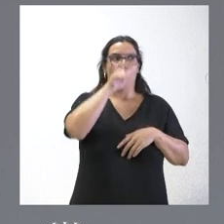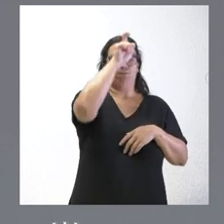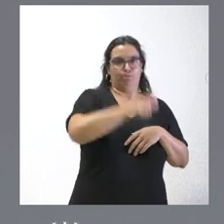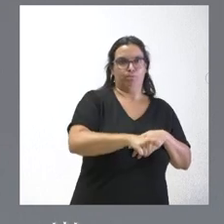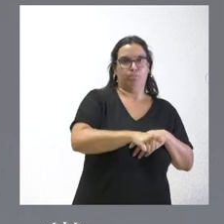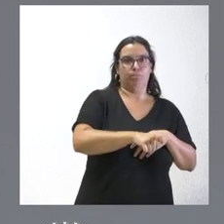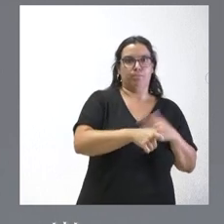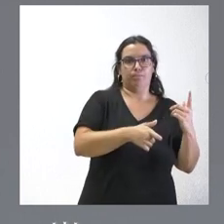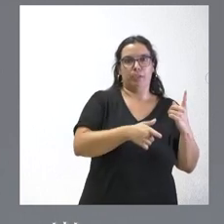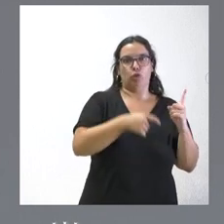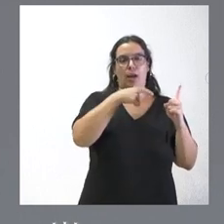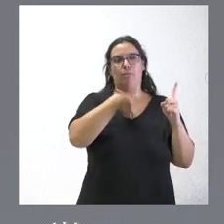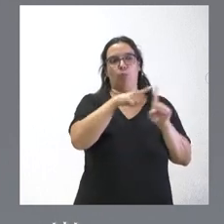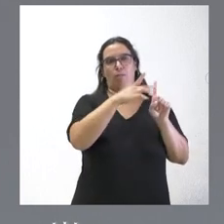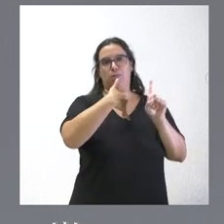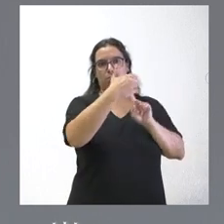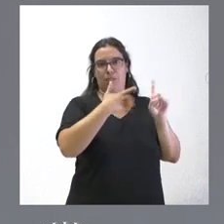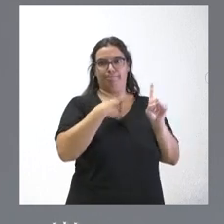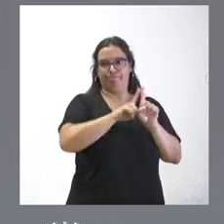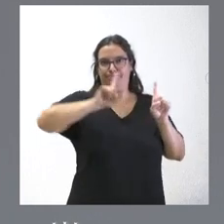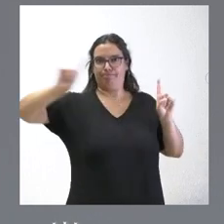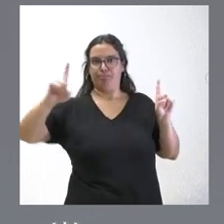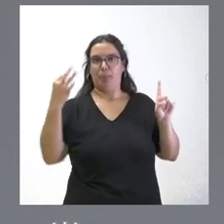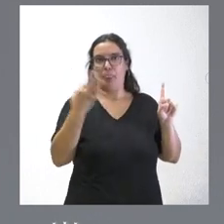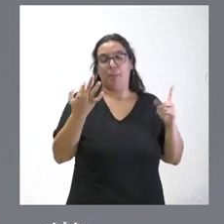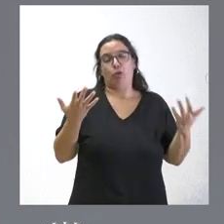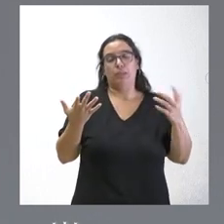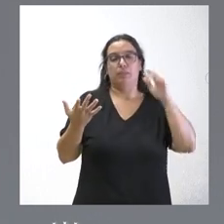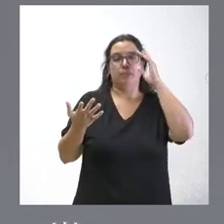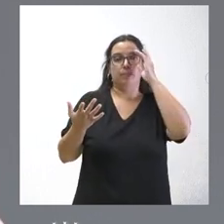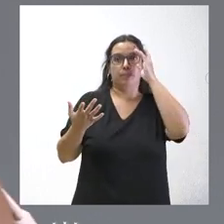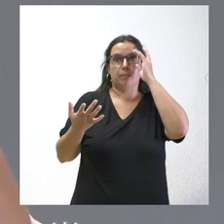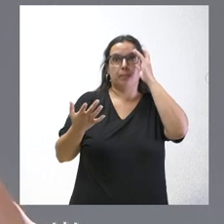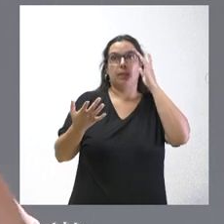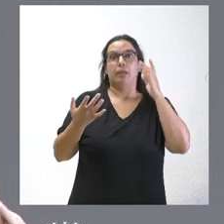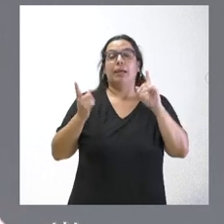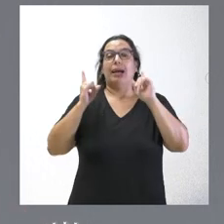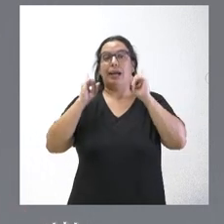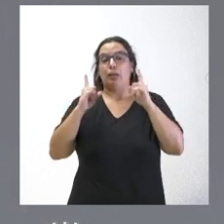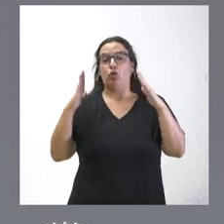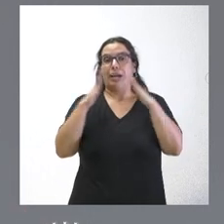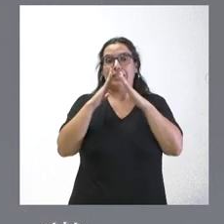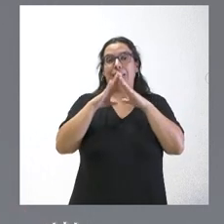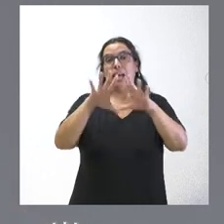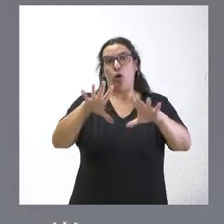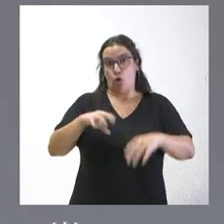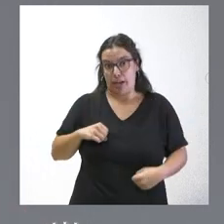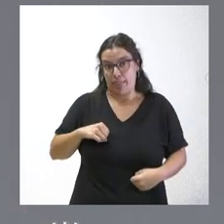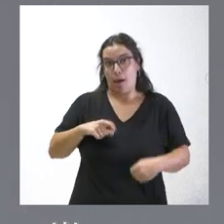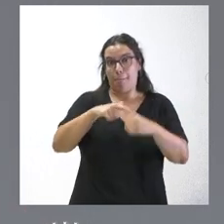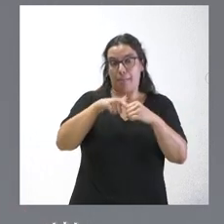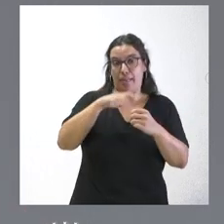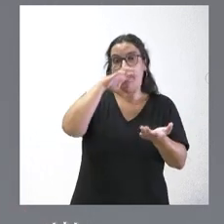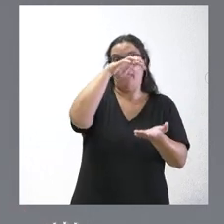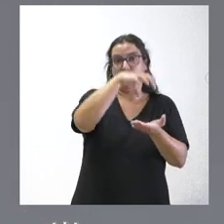de la misma por lo tanto entenderán ustedes que tanto en el caso de las casas de acogida de las plazas en los